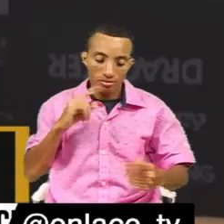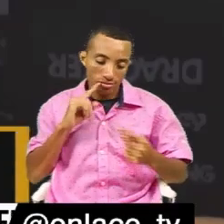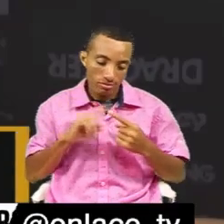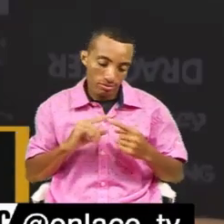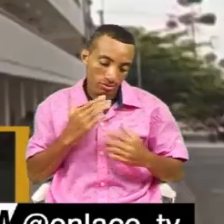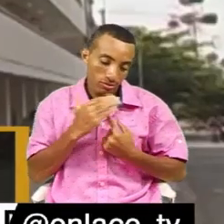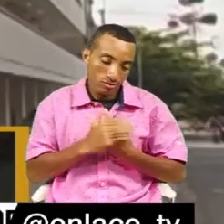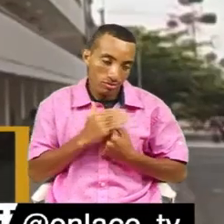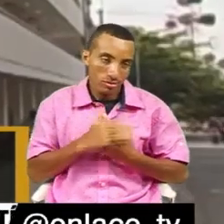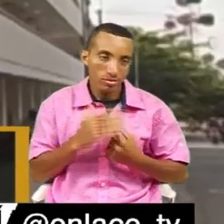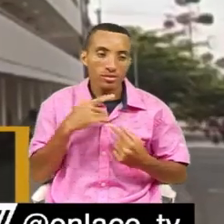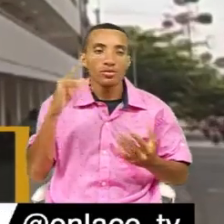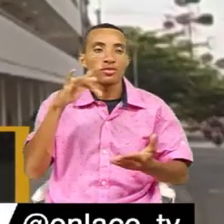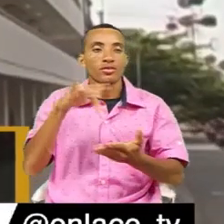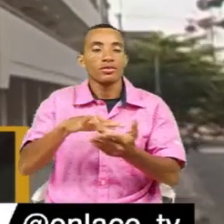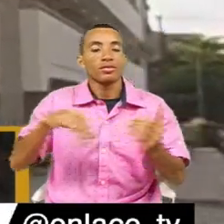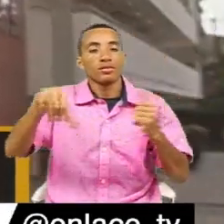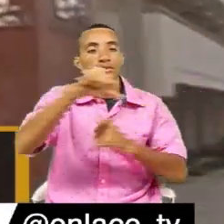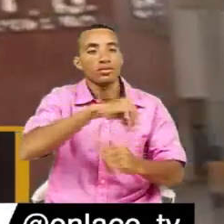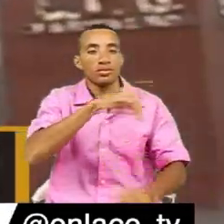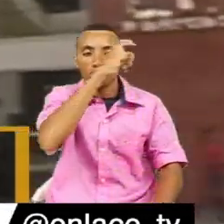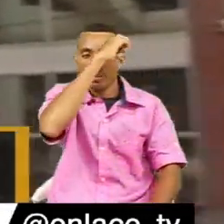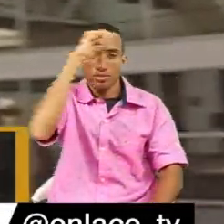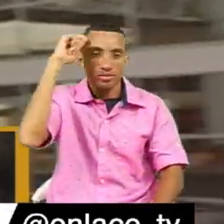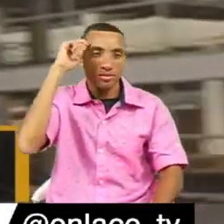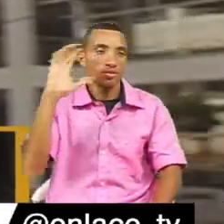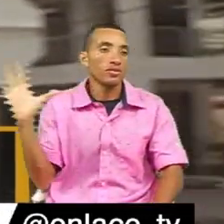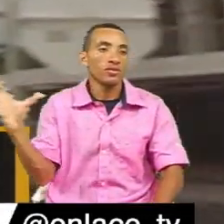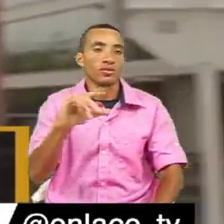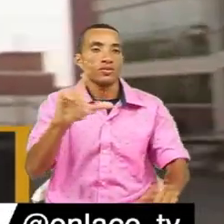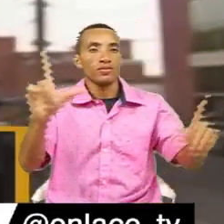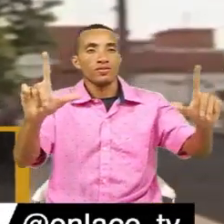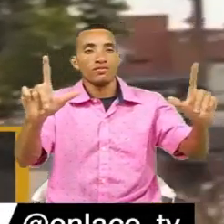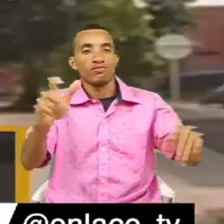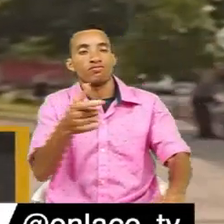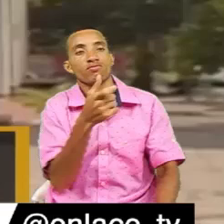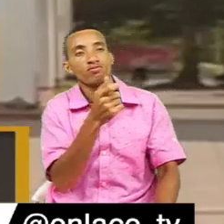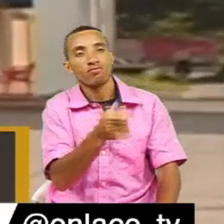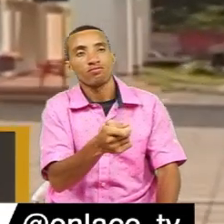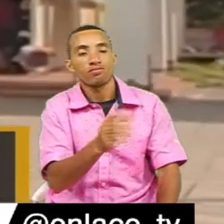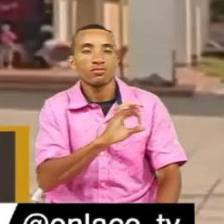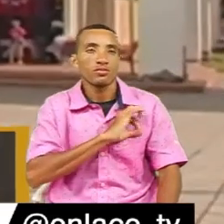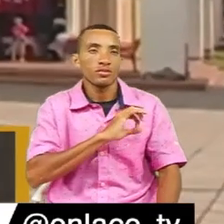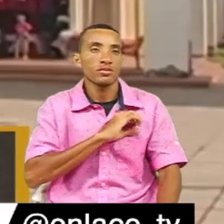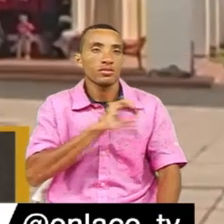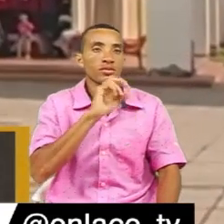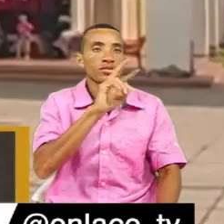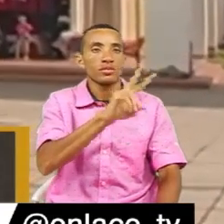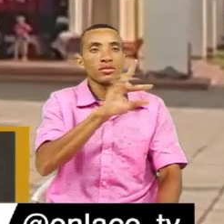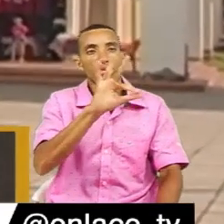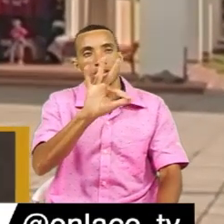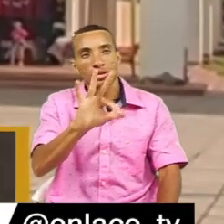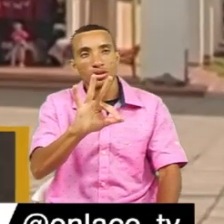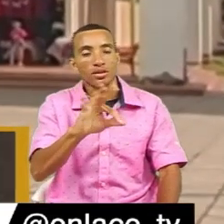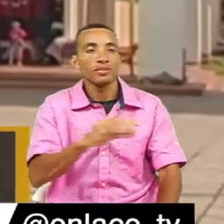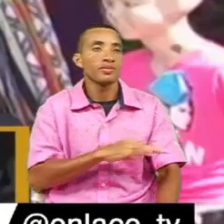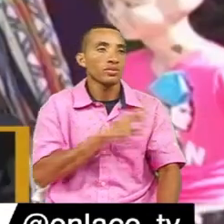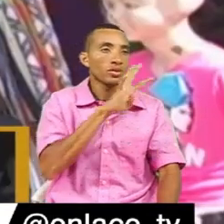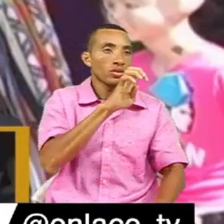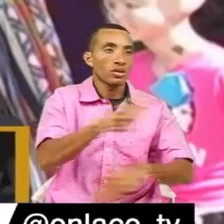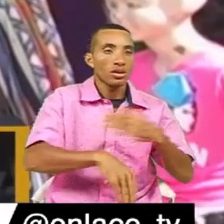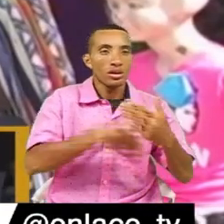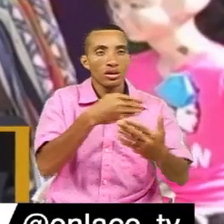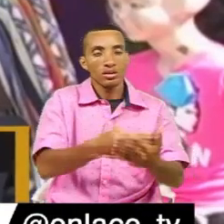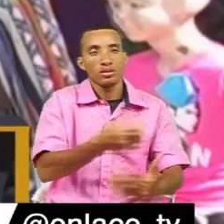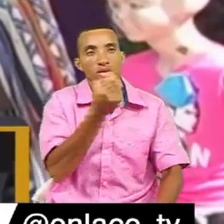parque recreacional. La invitación es para que los barranqueños sintonicen Viva la Mañana este sábado 23 de julio de 9 de la mañana a 12 del